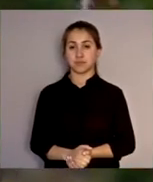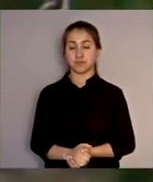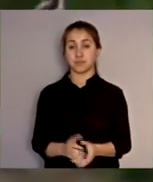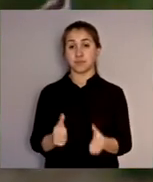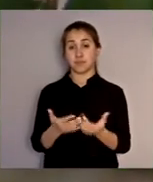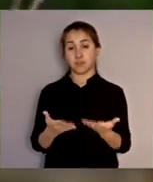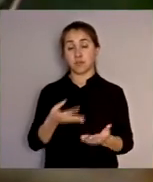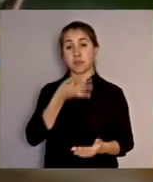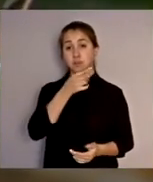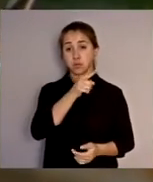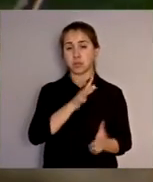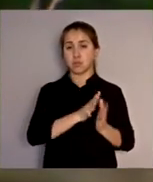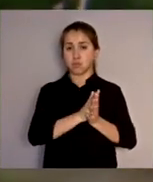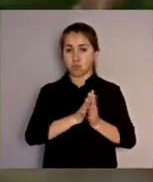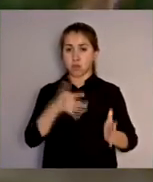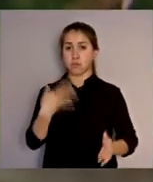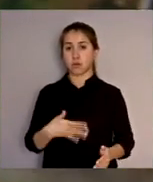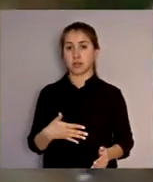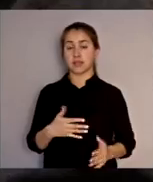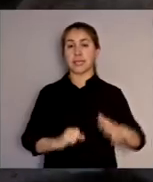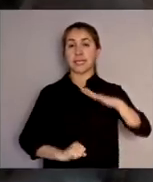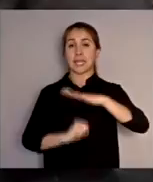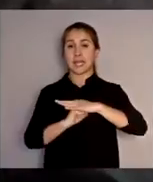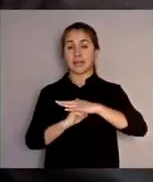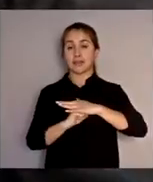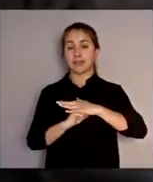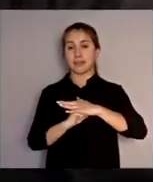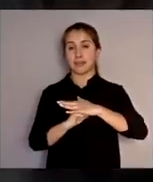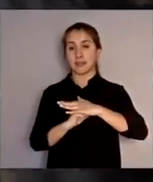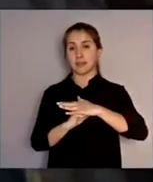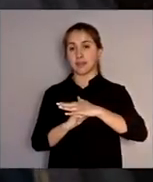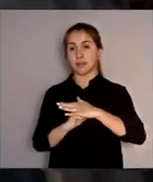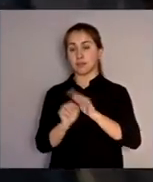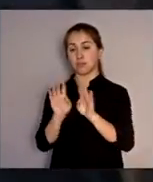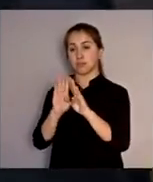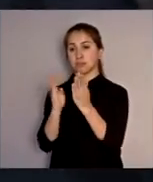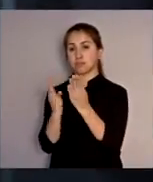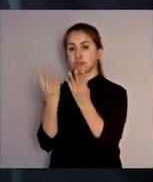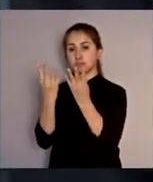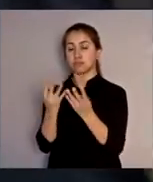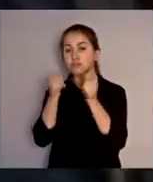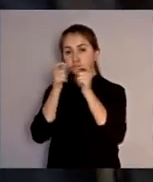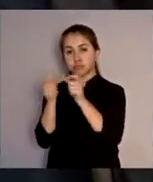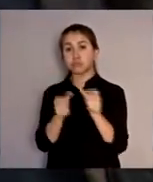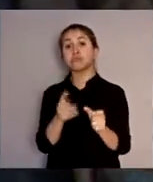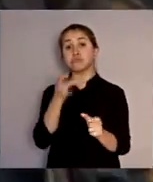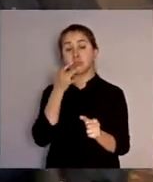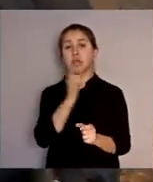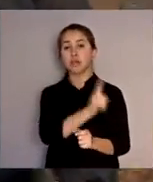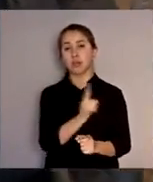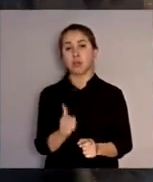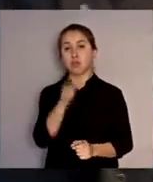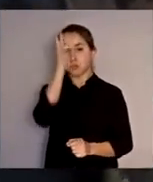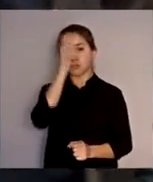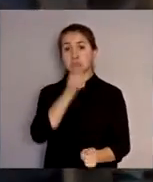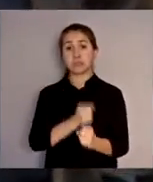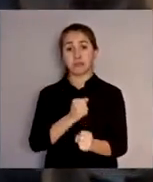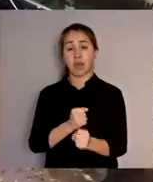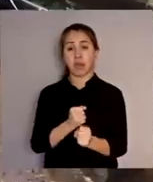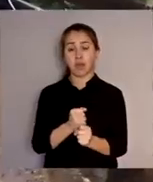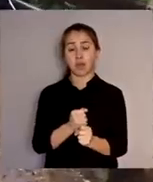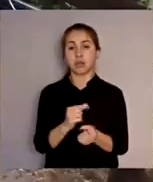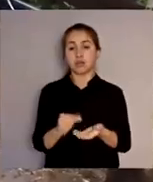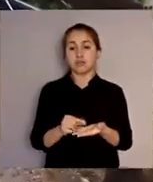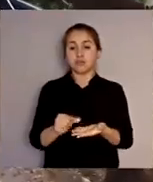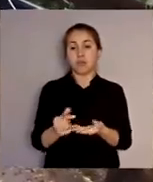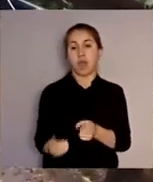Bueno, me decía usted que es importante desde el gerente al portero. Así es. ¿Por qué? Es una actividad. Porque cada uno coloca su